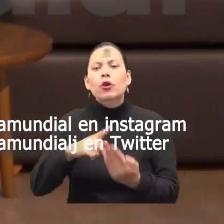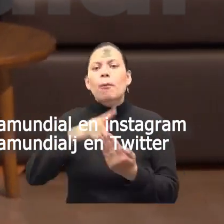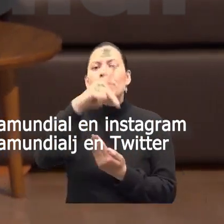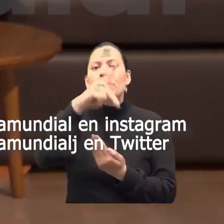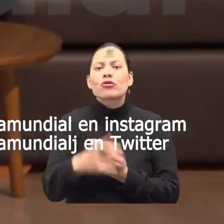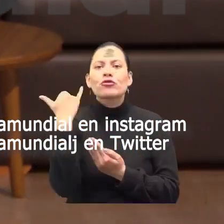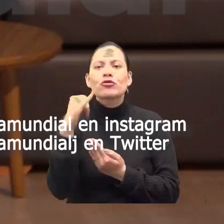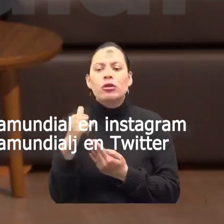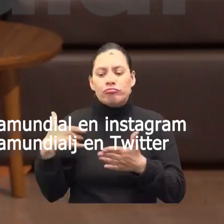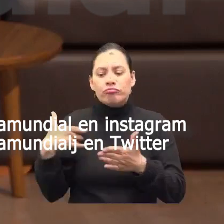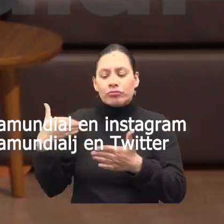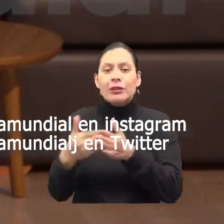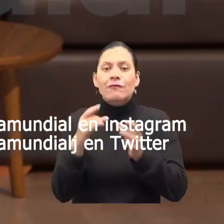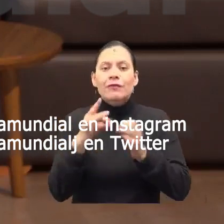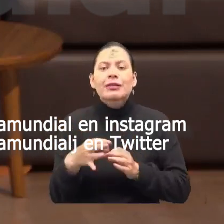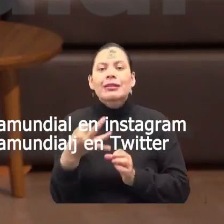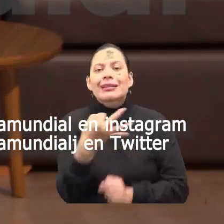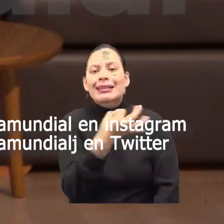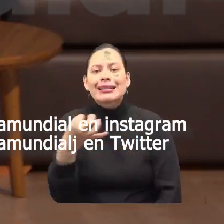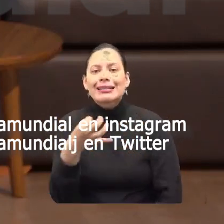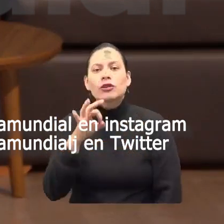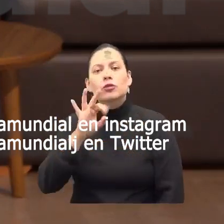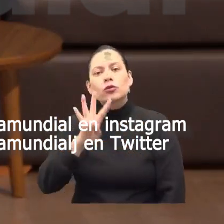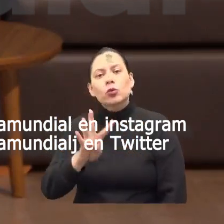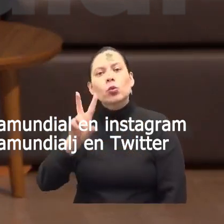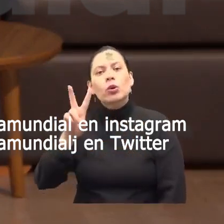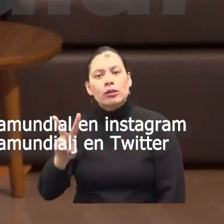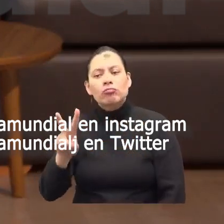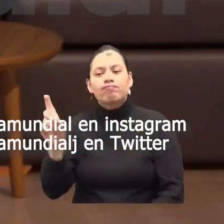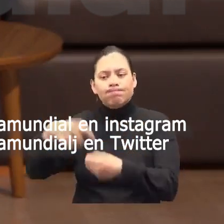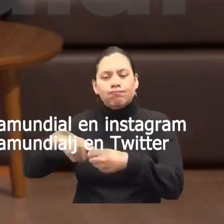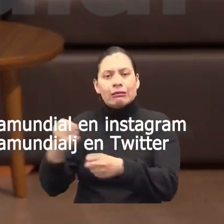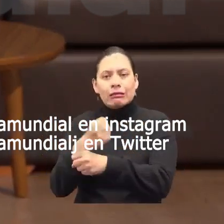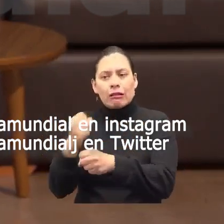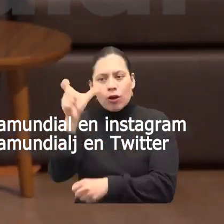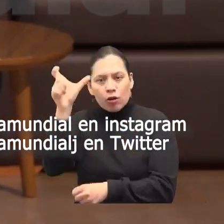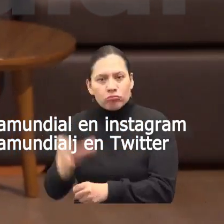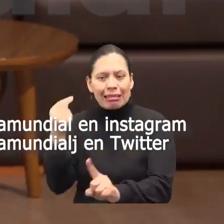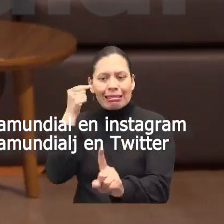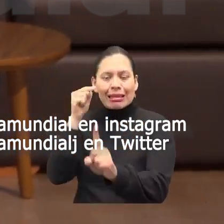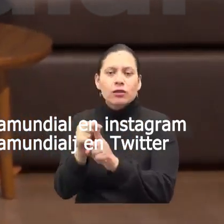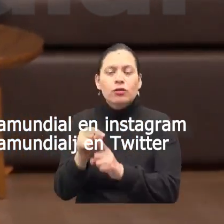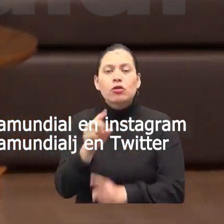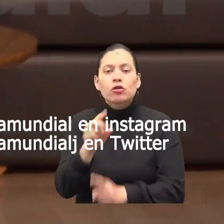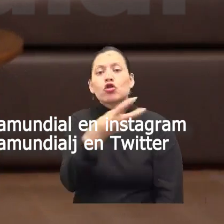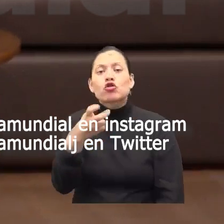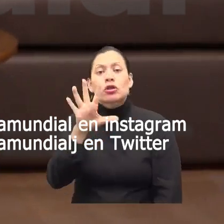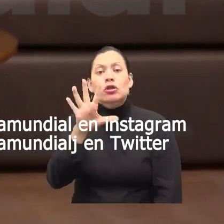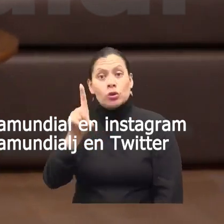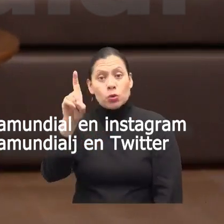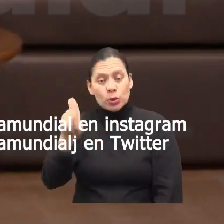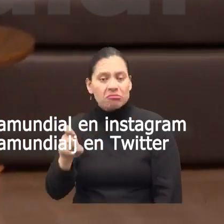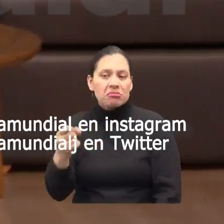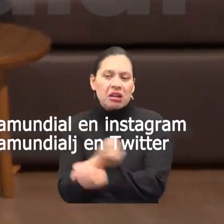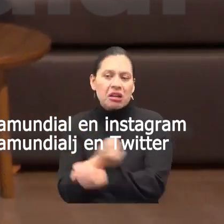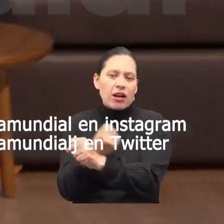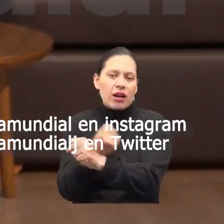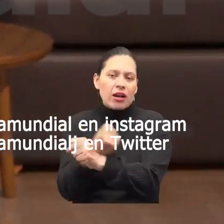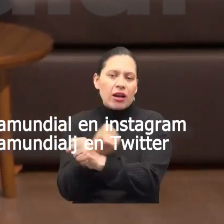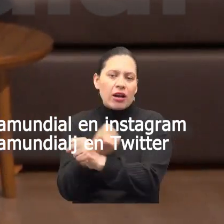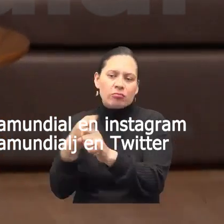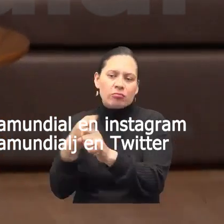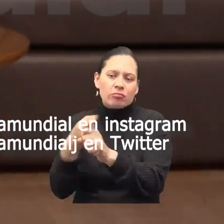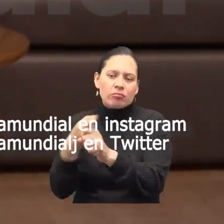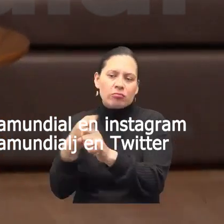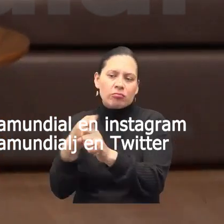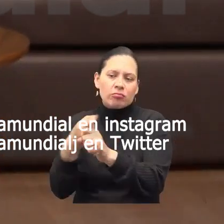generado a la fecha 342 empleos directos y 256 empleos indirectos, la mayoría